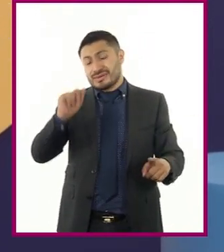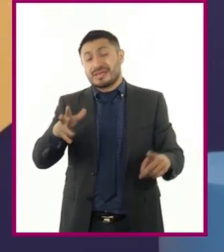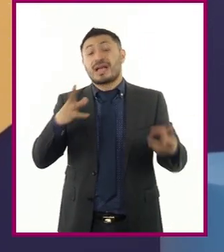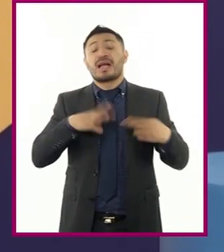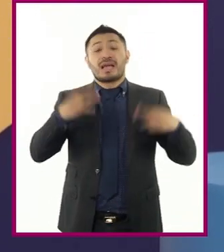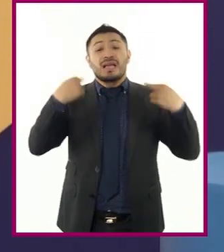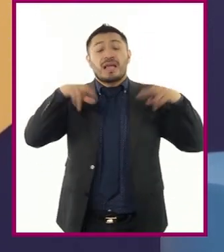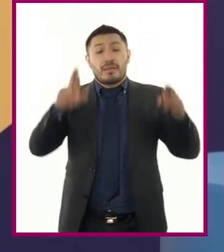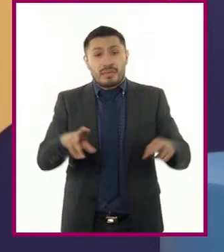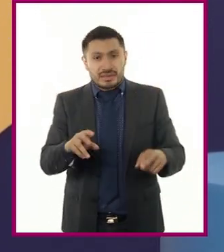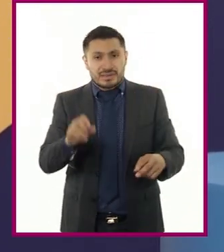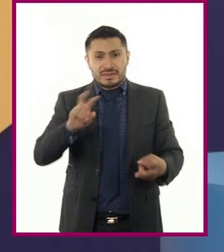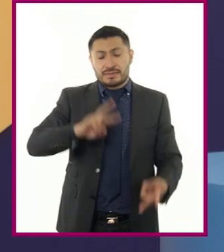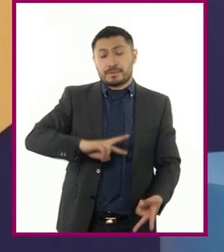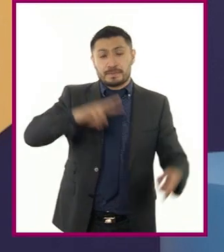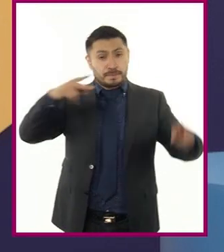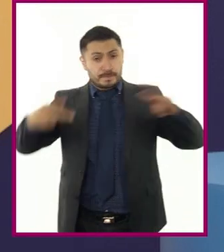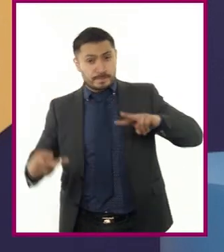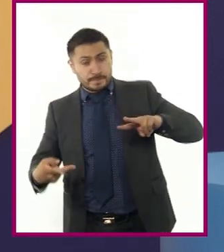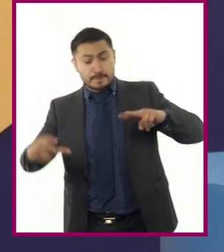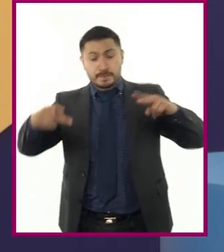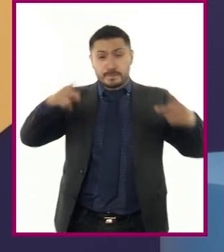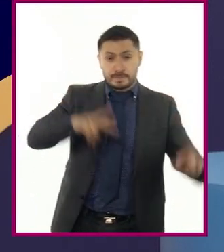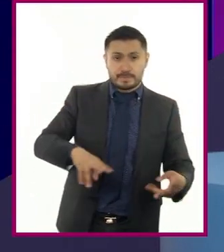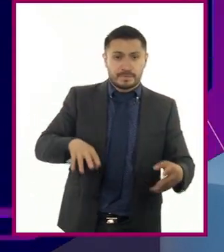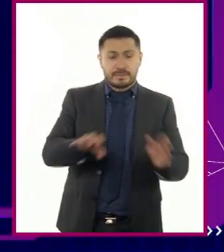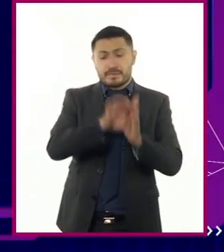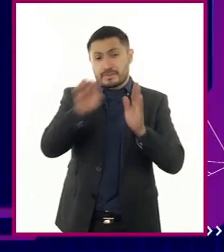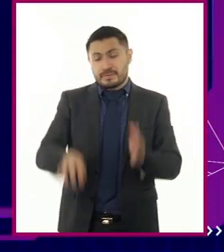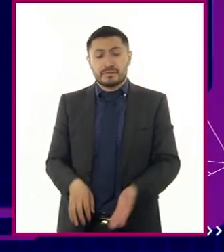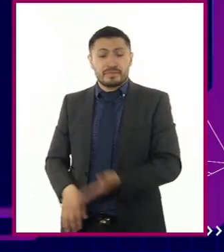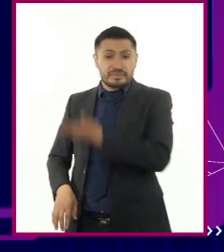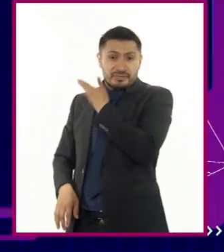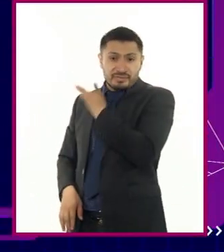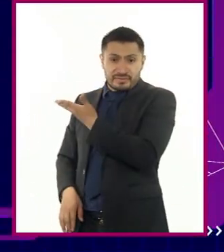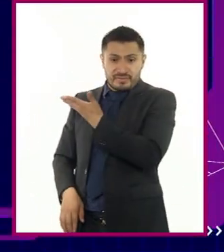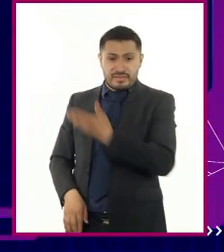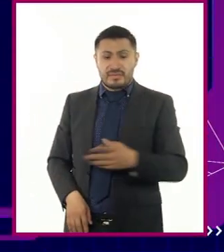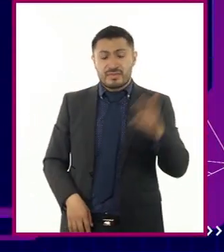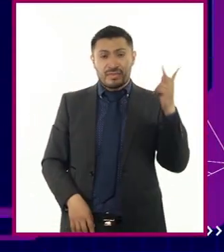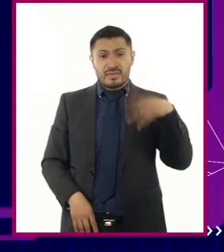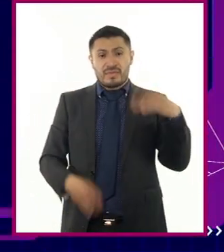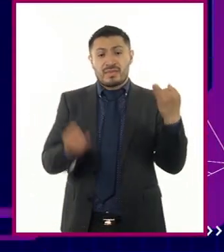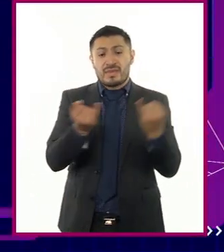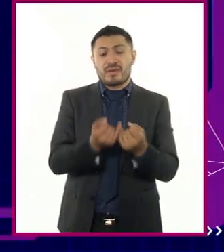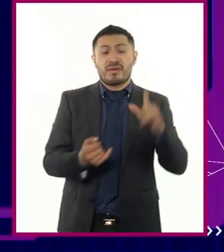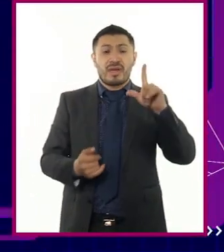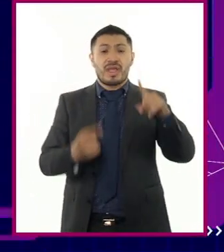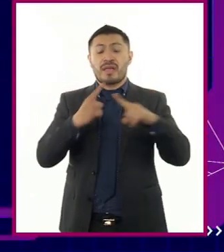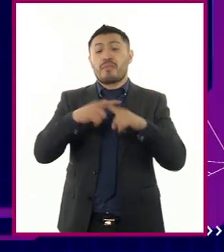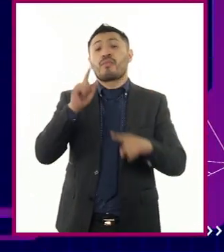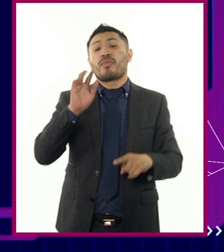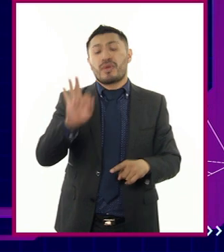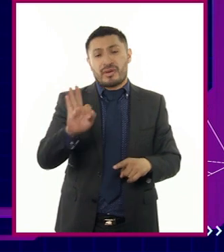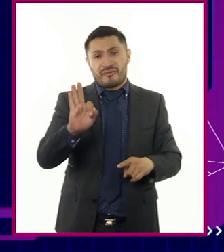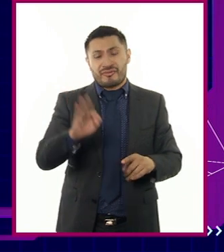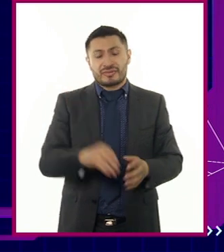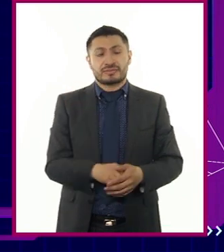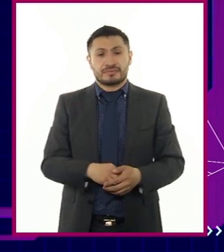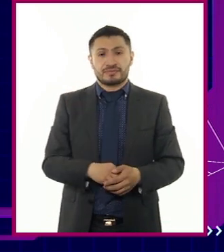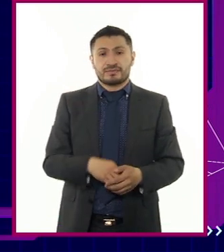proporcionalidad inversa, representada por la siguiente expresión: K es igual a L por F.